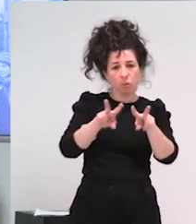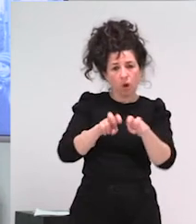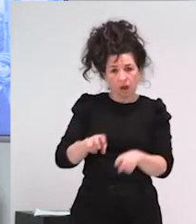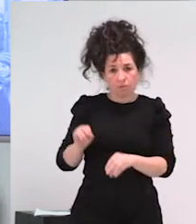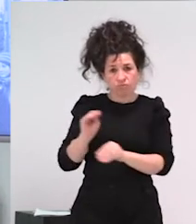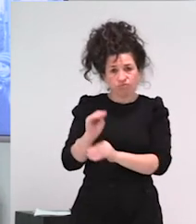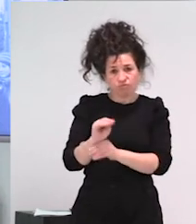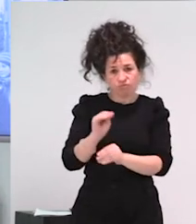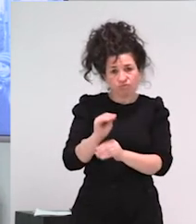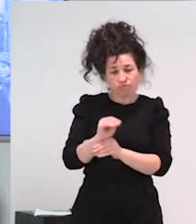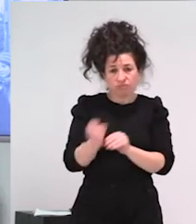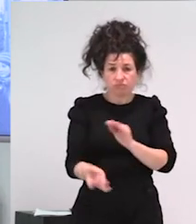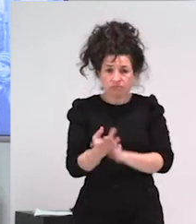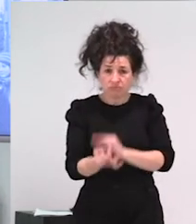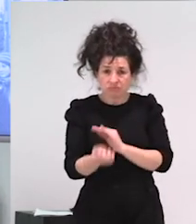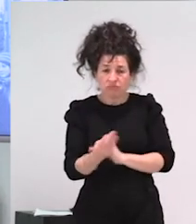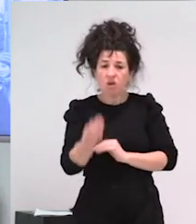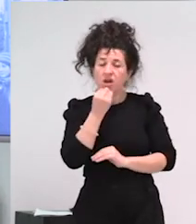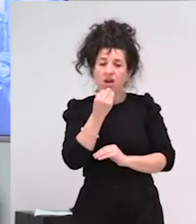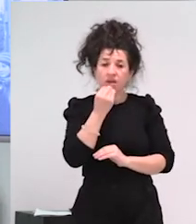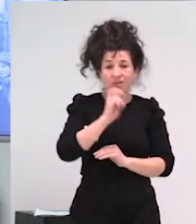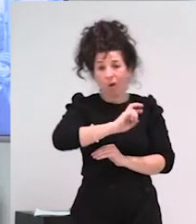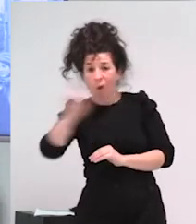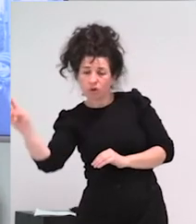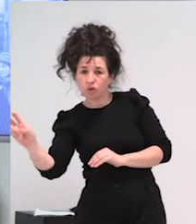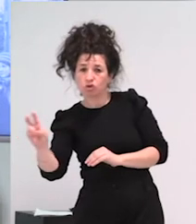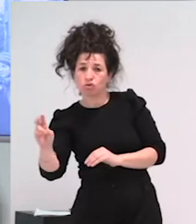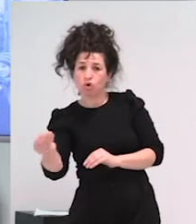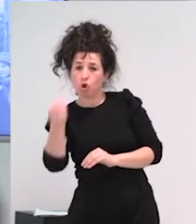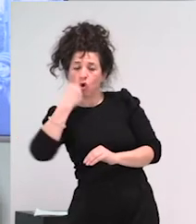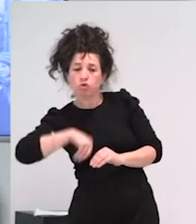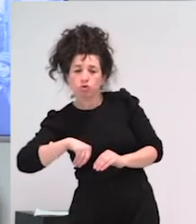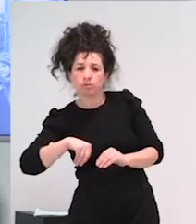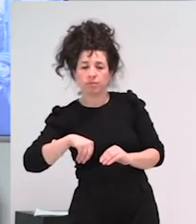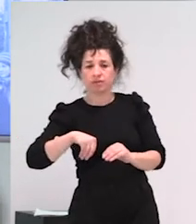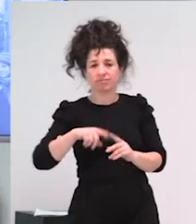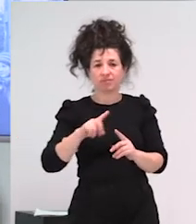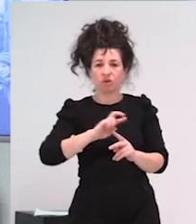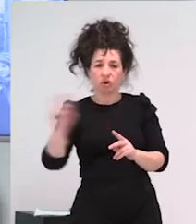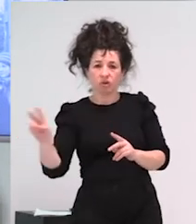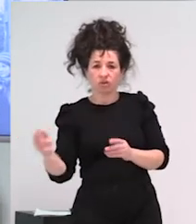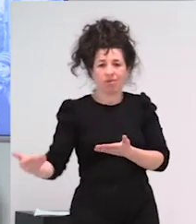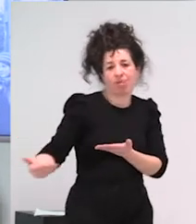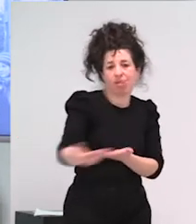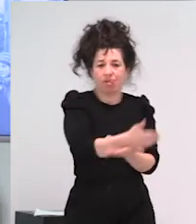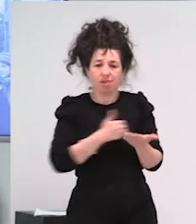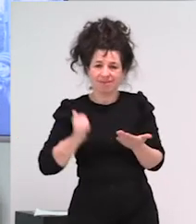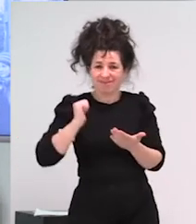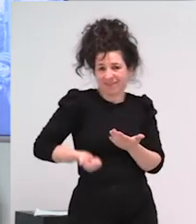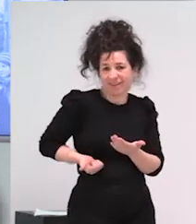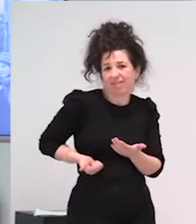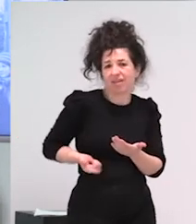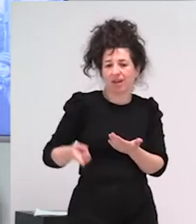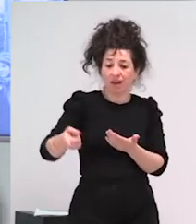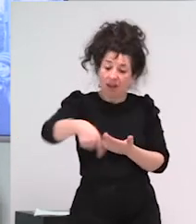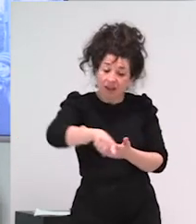y generando alimentos, mientras otros son los que consumen, los que se quedan la riqueza y los que disfrutan de